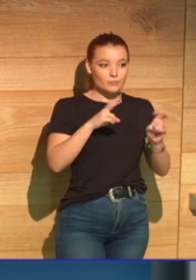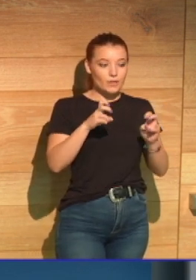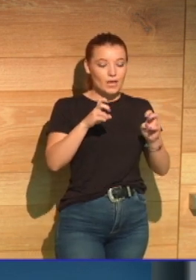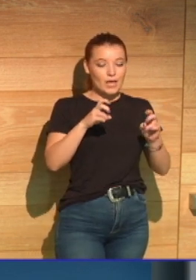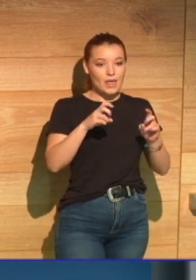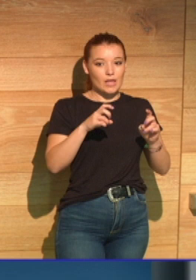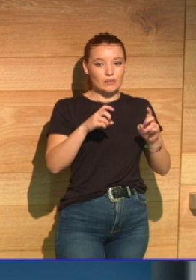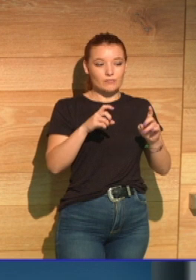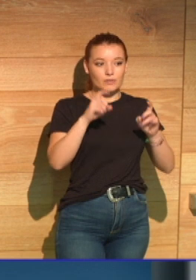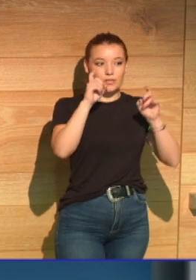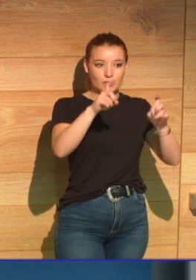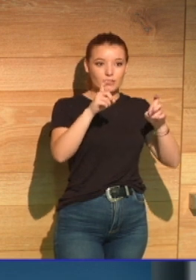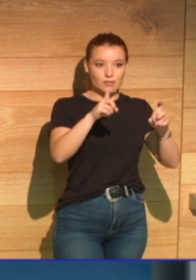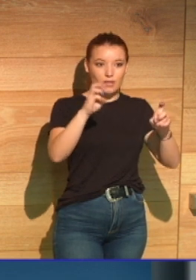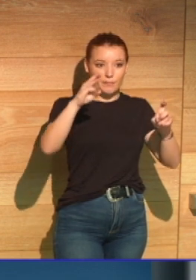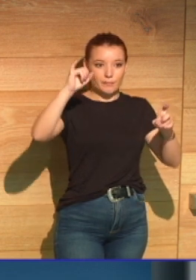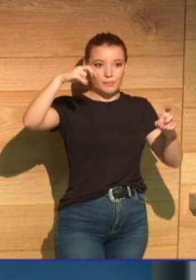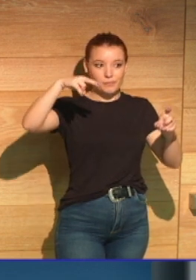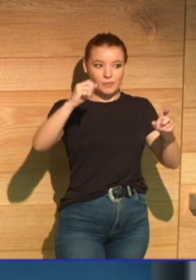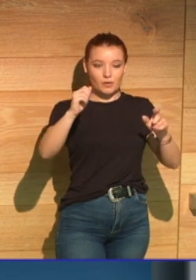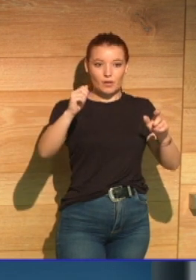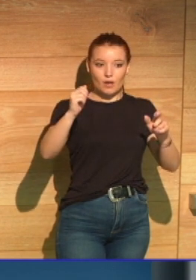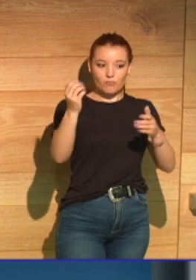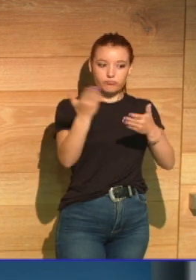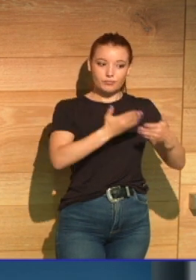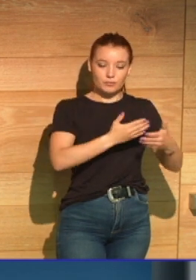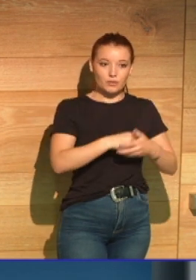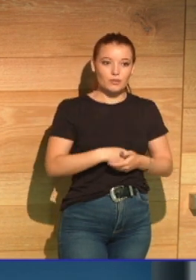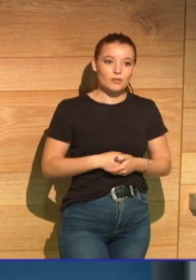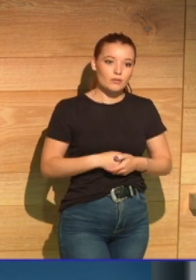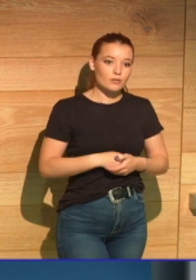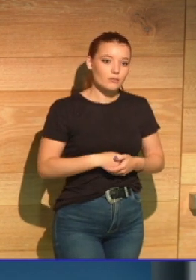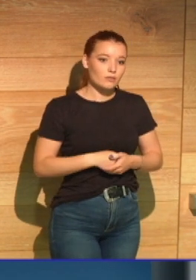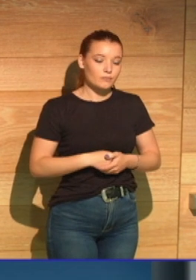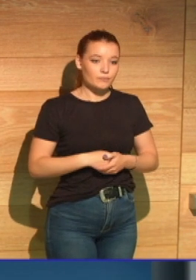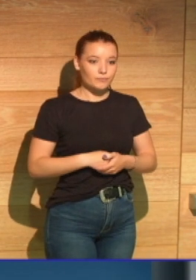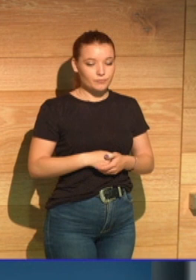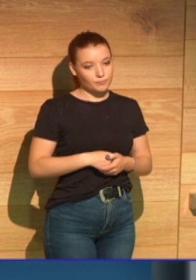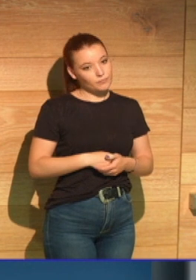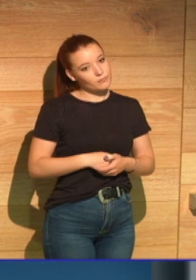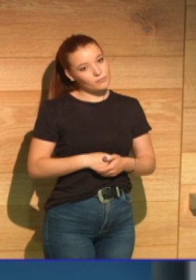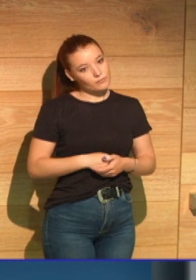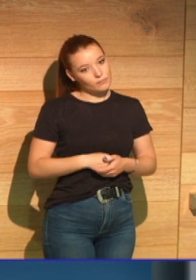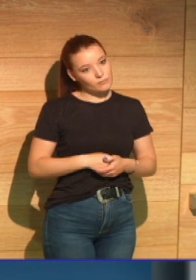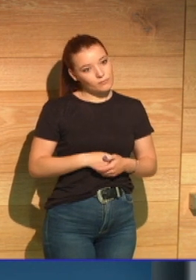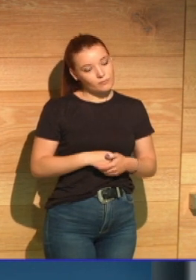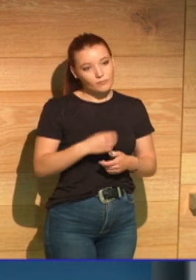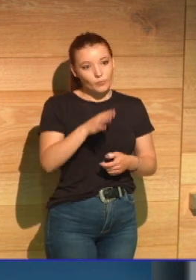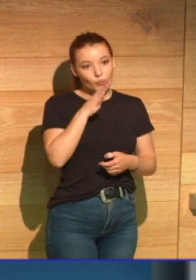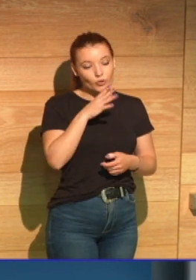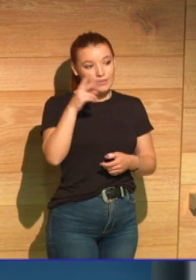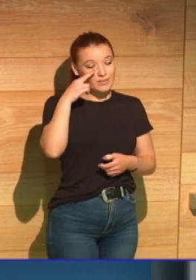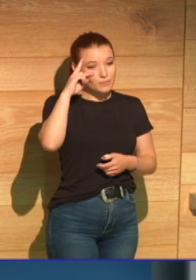nos ha dejado Pina durante muchos años, especialmente el núcleo de acción educativa que dirige Mila Chevato, por muchas de las